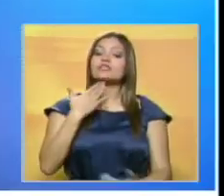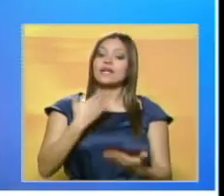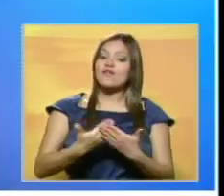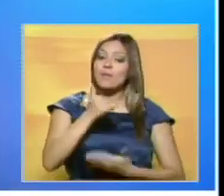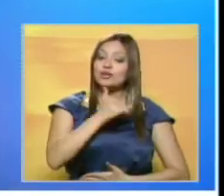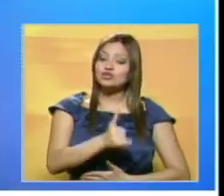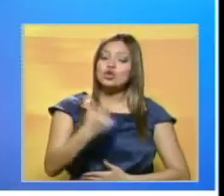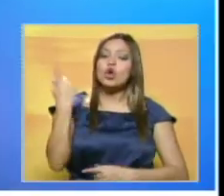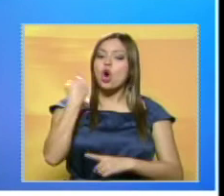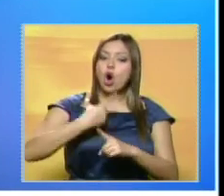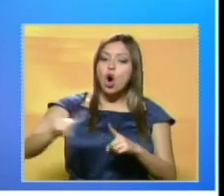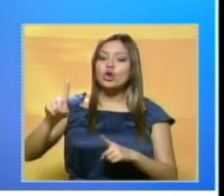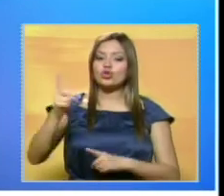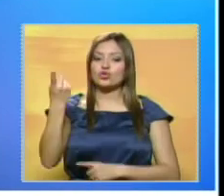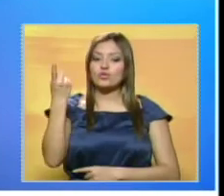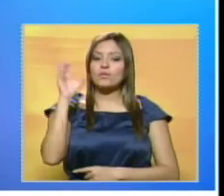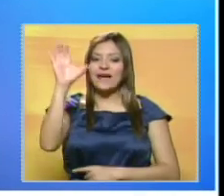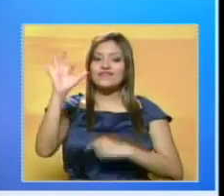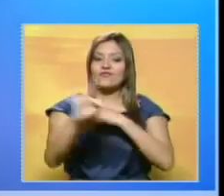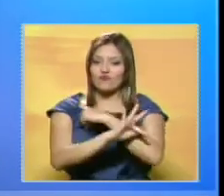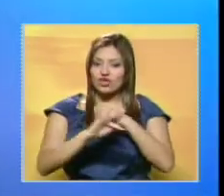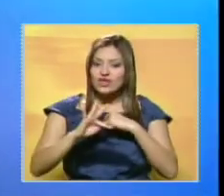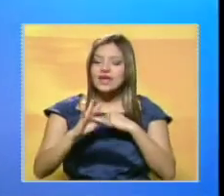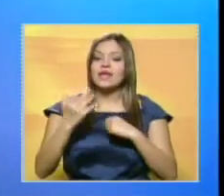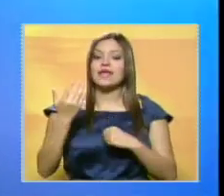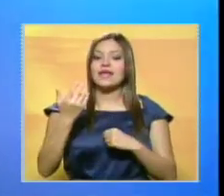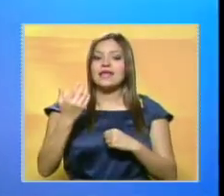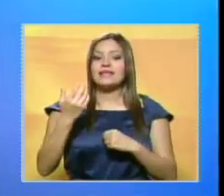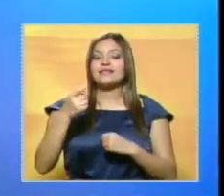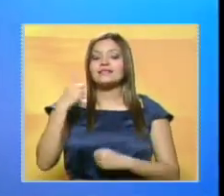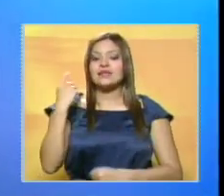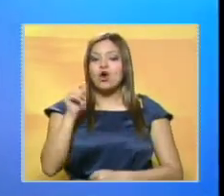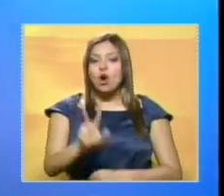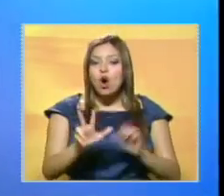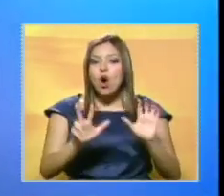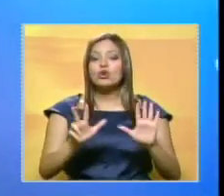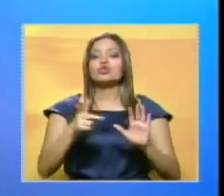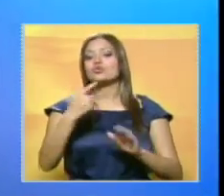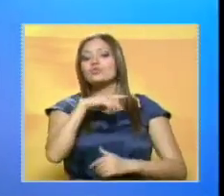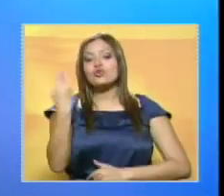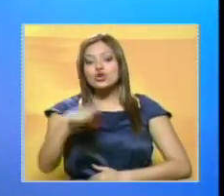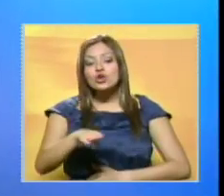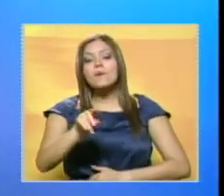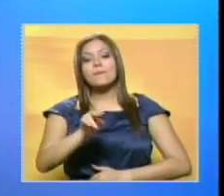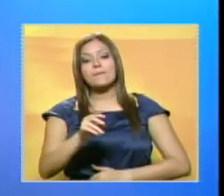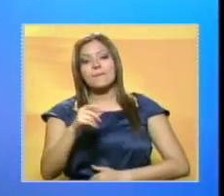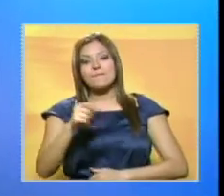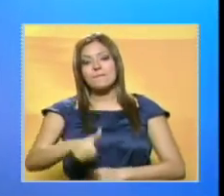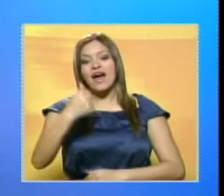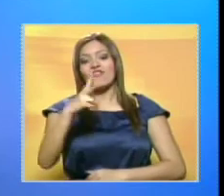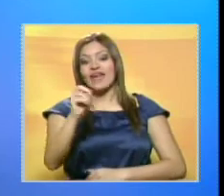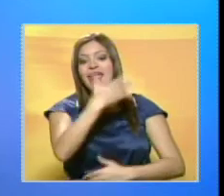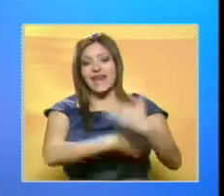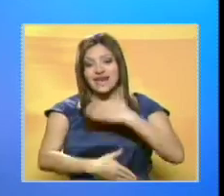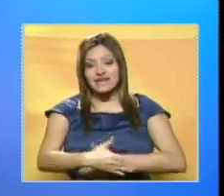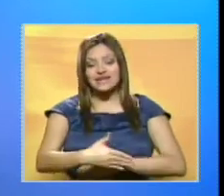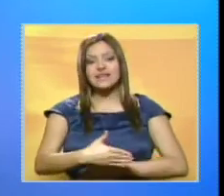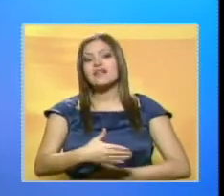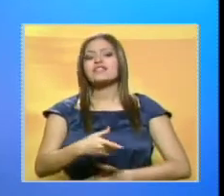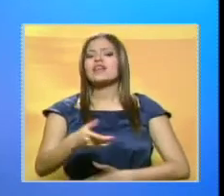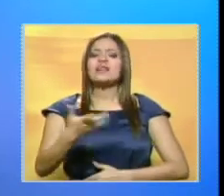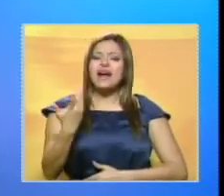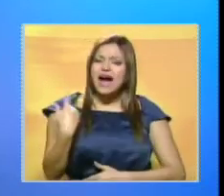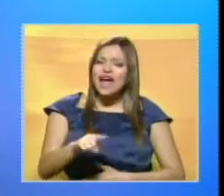gracias, Jessica. Más allá de nuestras fronteras, en Colombia 8 personas murieron y 29 resultaron heridas en un accidente de tránsito en Fusagasugá.